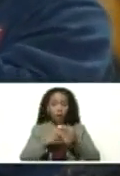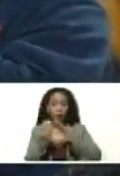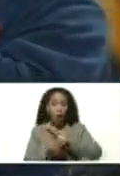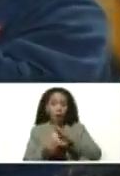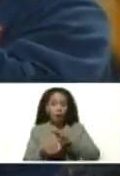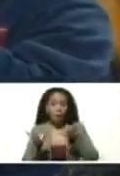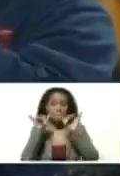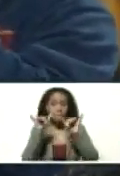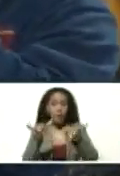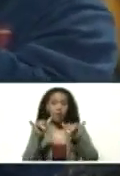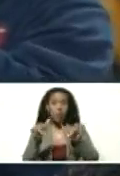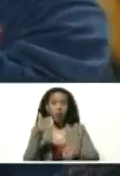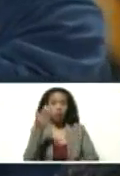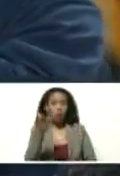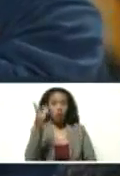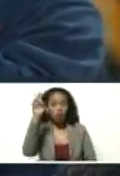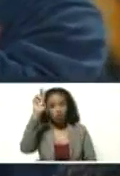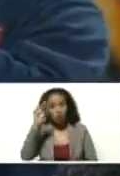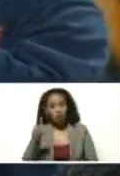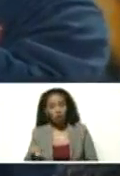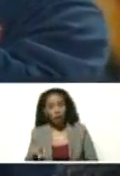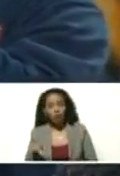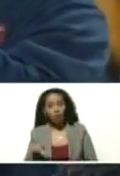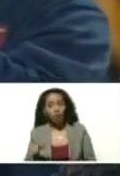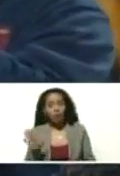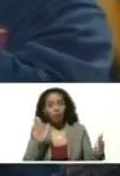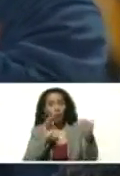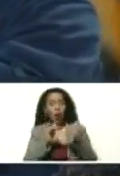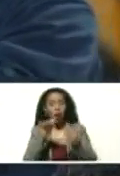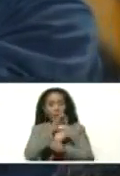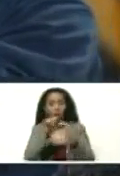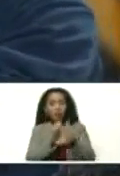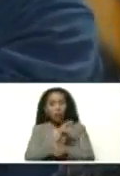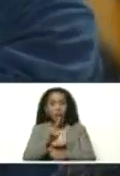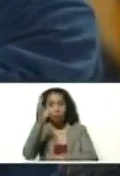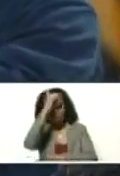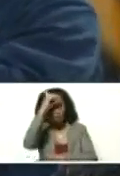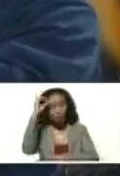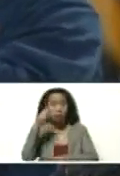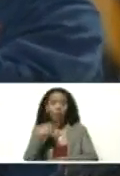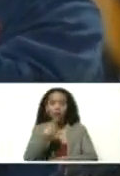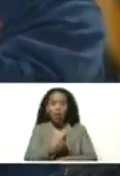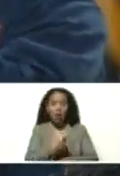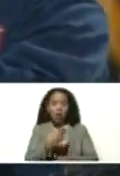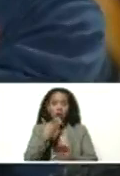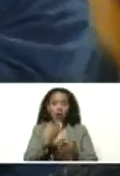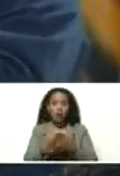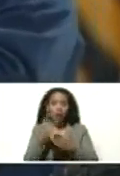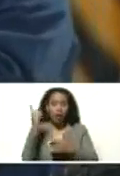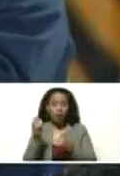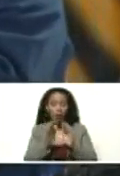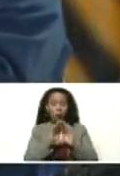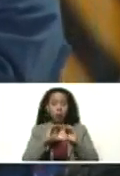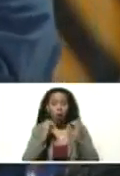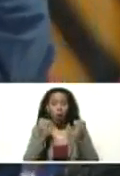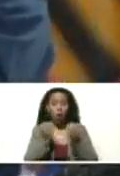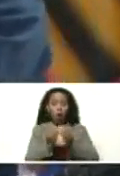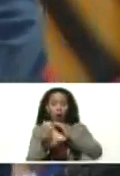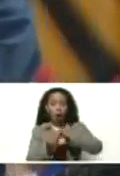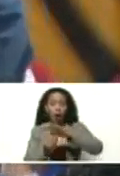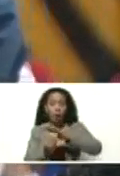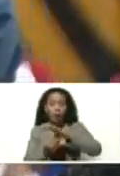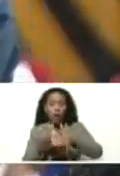mismo, día a día, igual que el vicepresidente Diosdado Cabello lo ha dicho, gracias a esa organización desde la base,